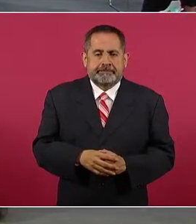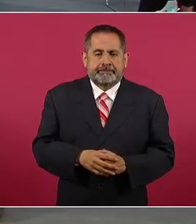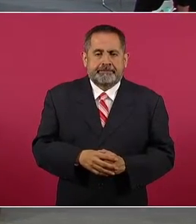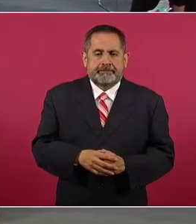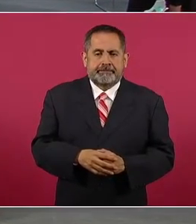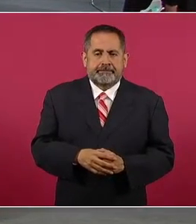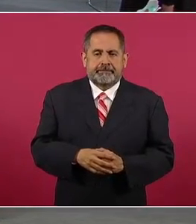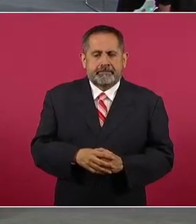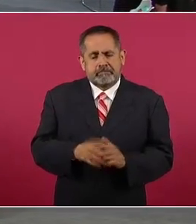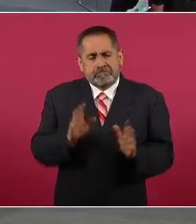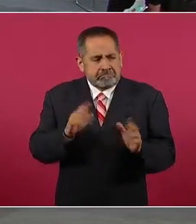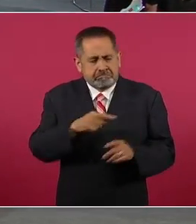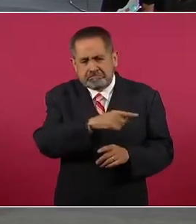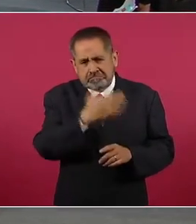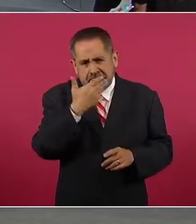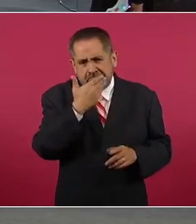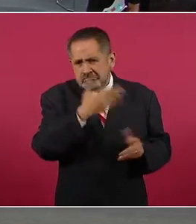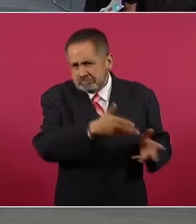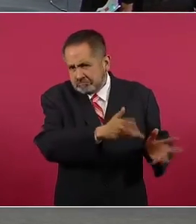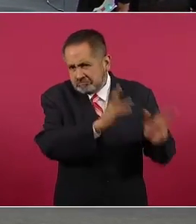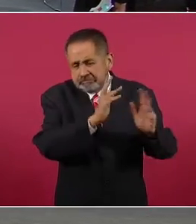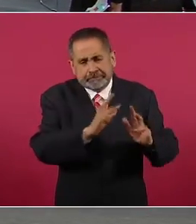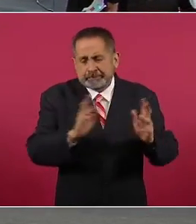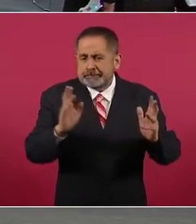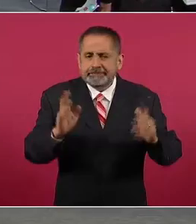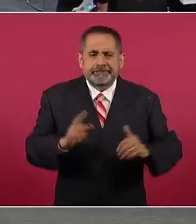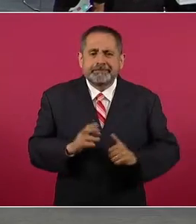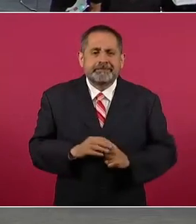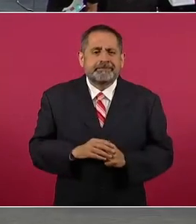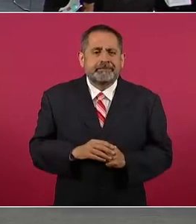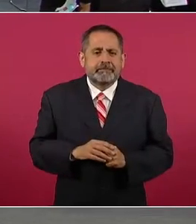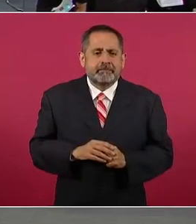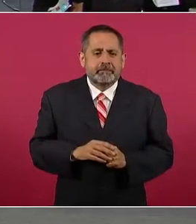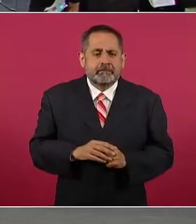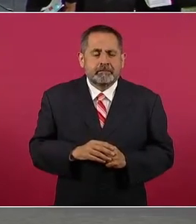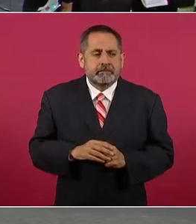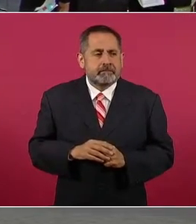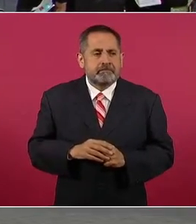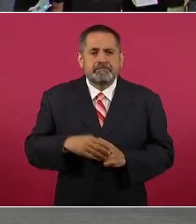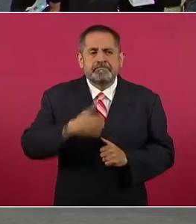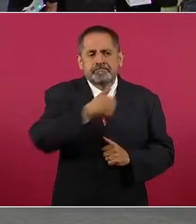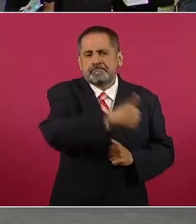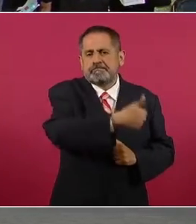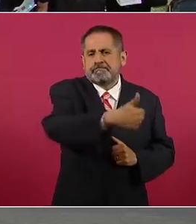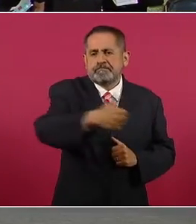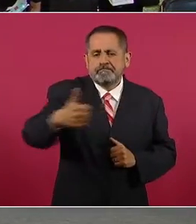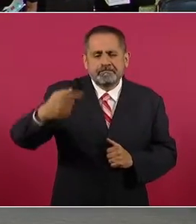Y está muy bien. O sea, cada quien